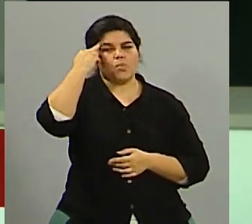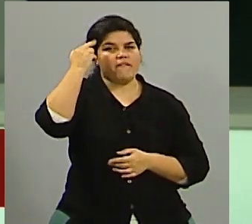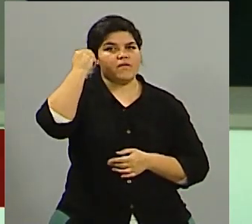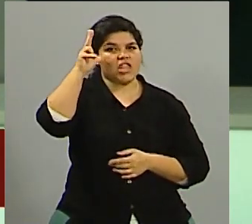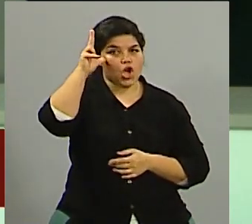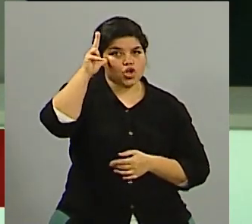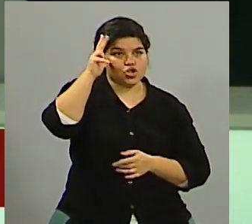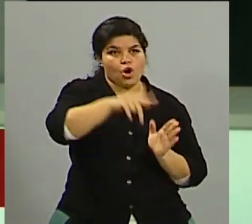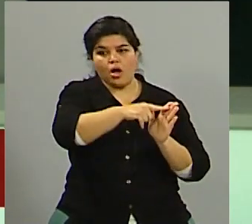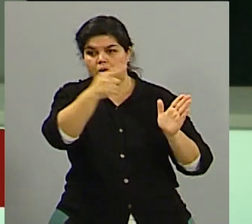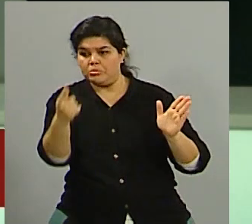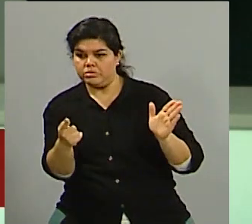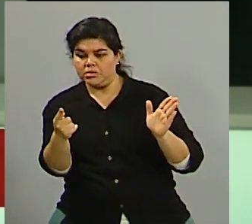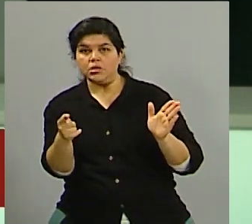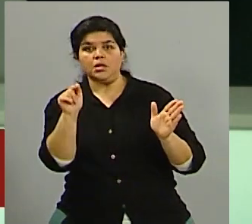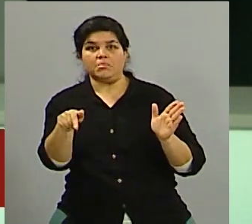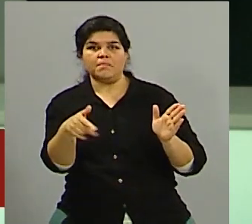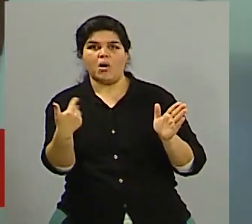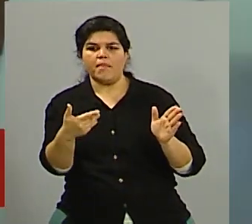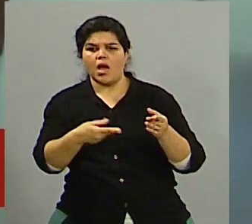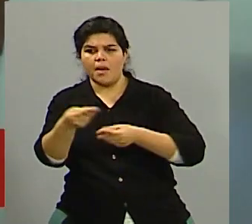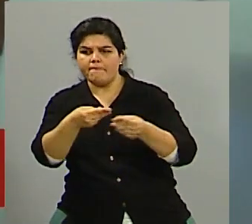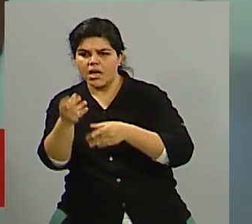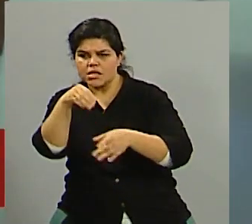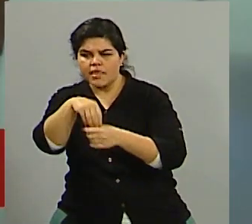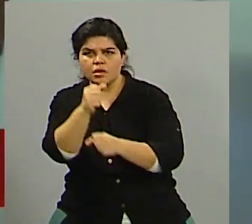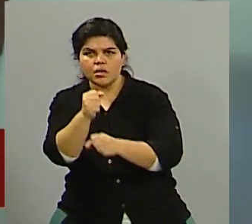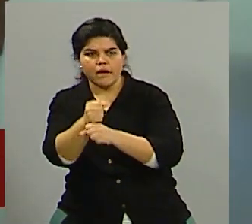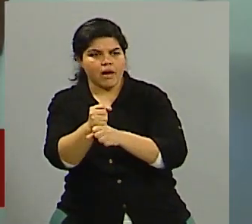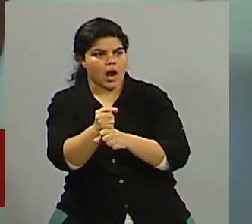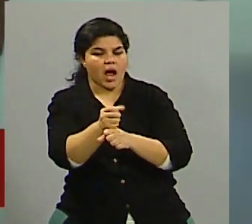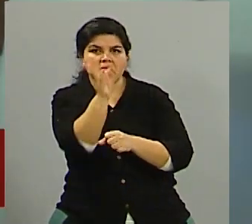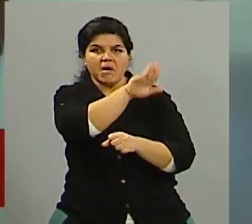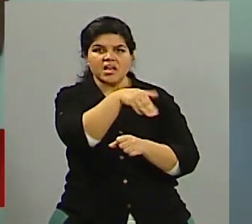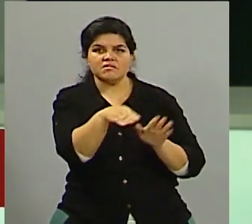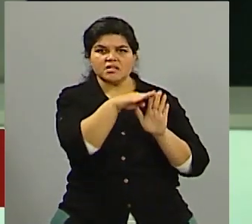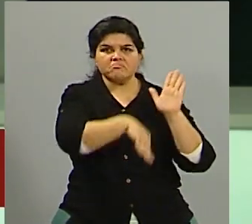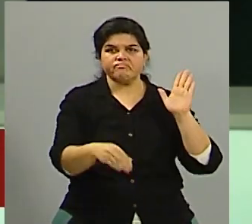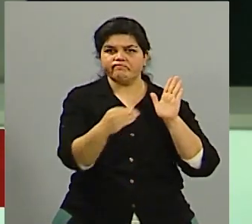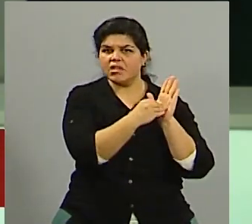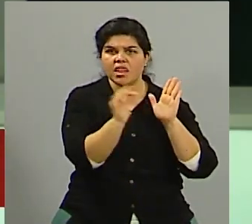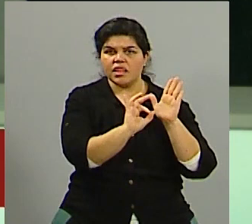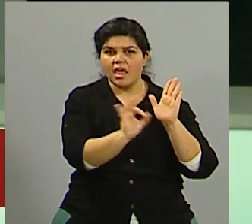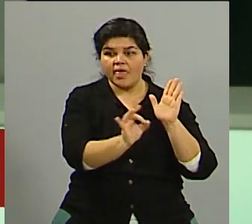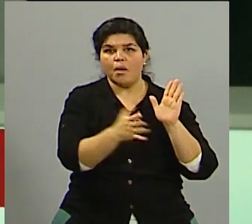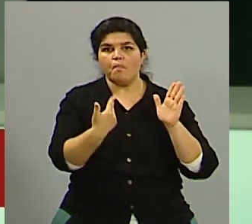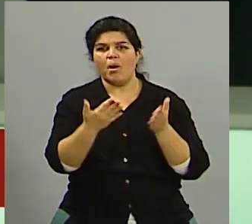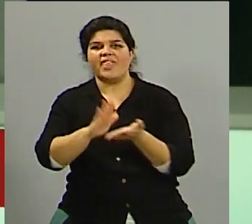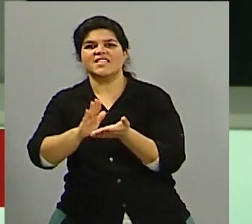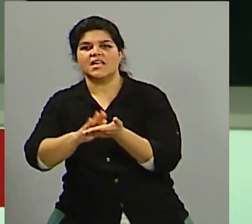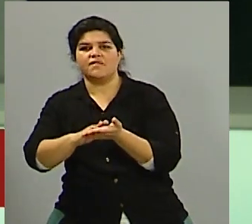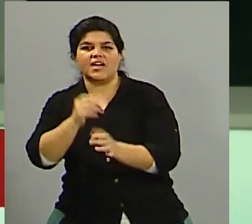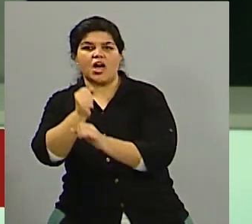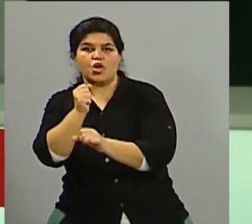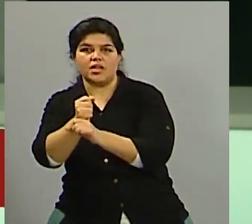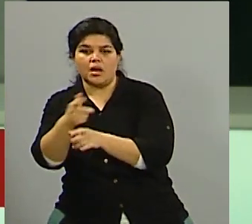bueno, puedes traer la certificación, los agregamos, digamos, mientras más periodos de aportes incorpores, menos lo que tenés que adquirir. Una vez que se realiza